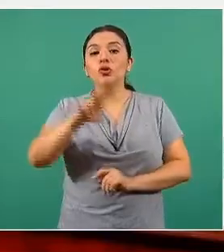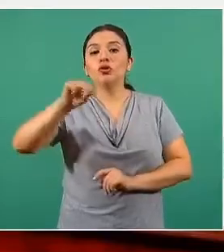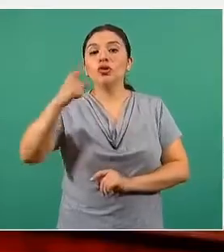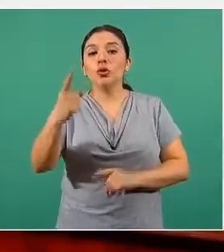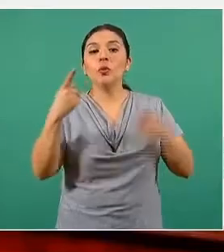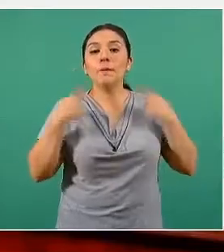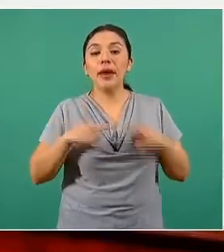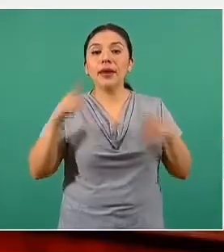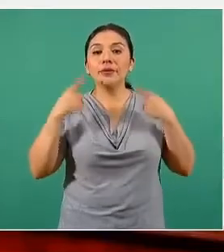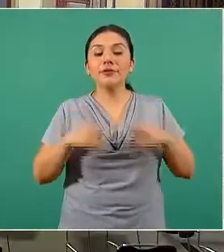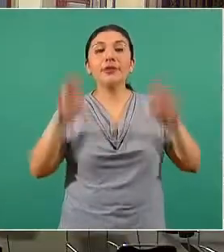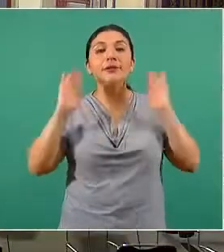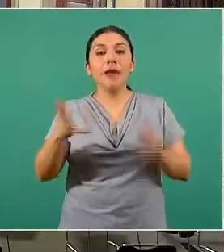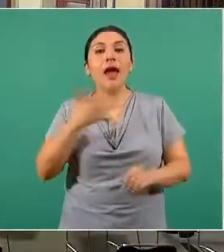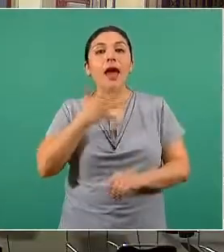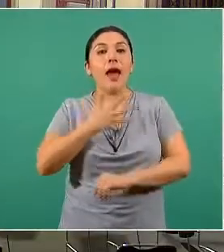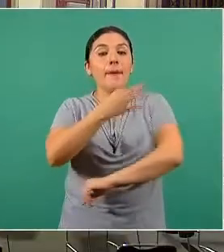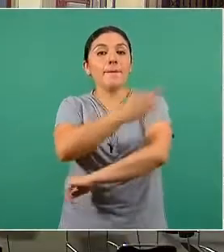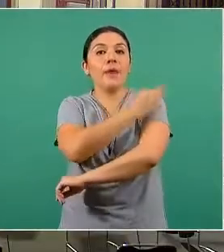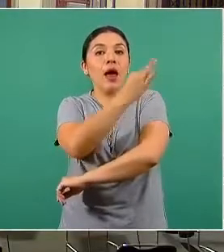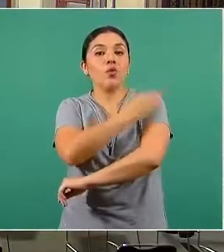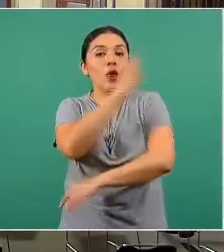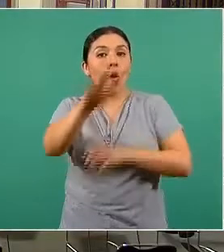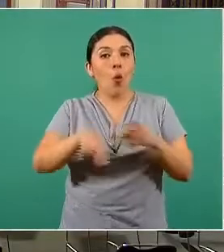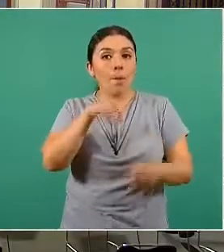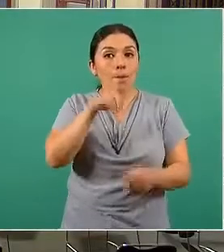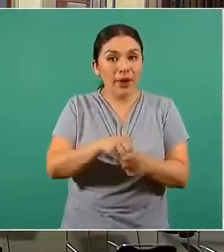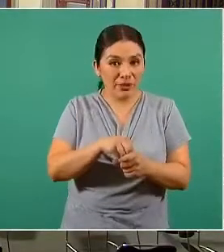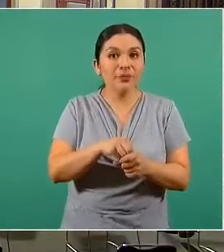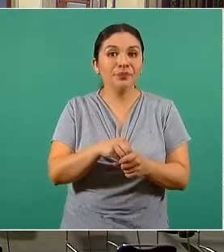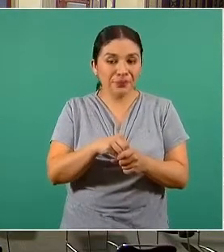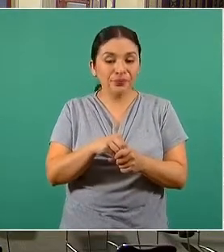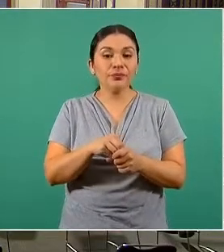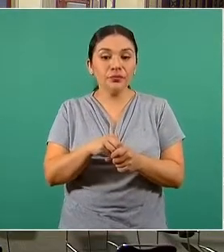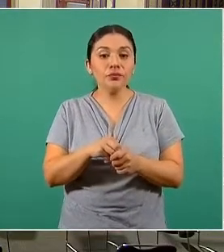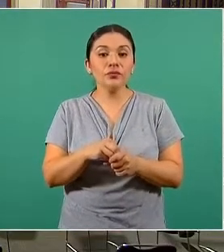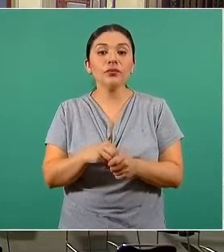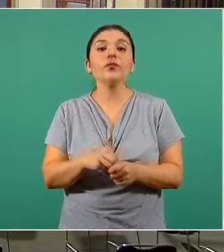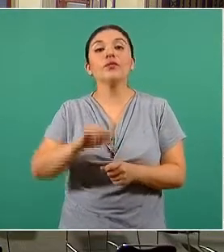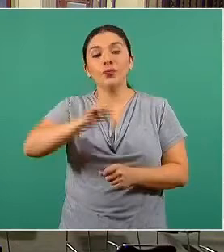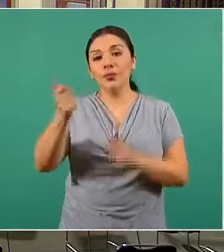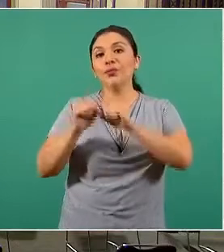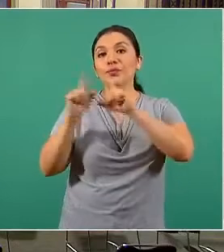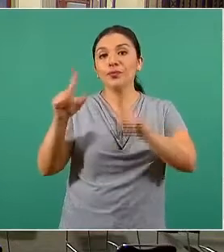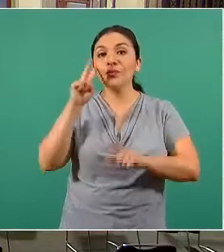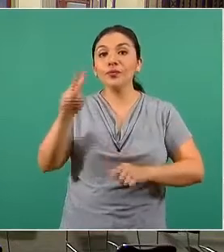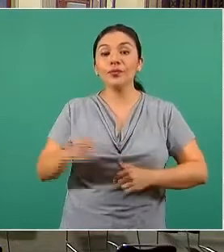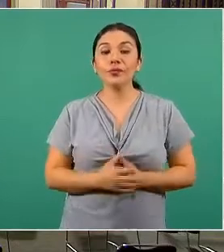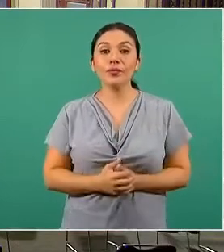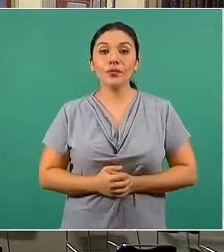14.358.881 personas ya tienen esta condición de esquema completo. La siguiente, por favor.